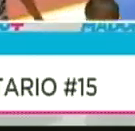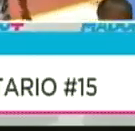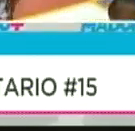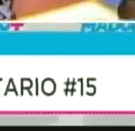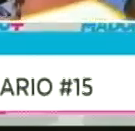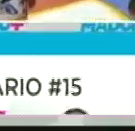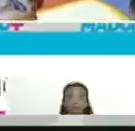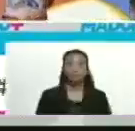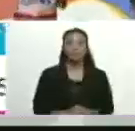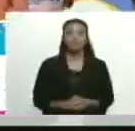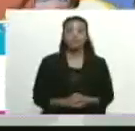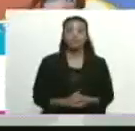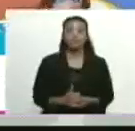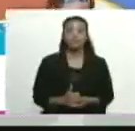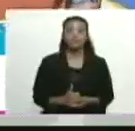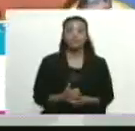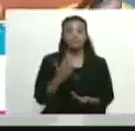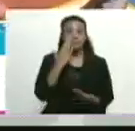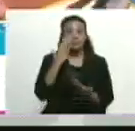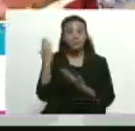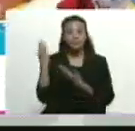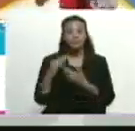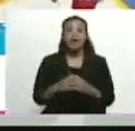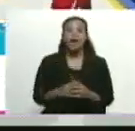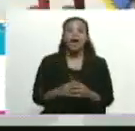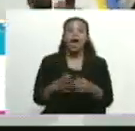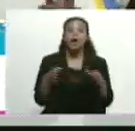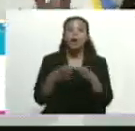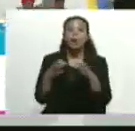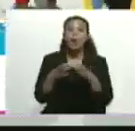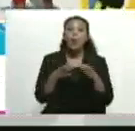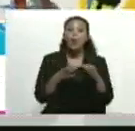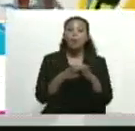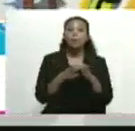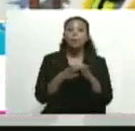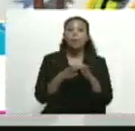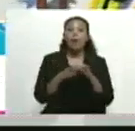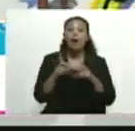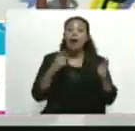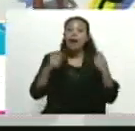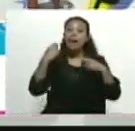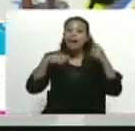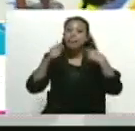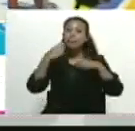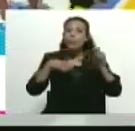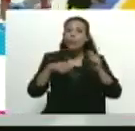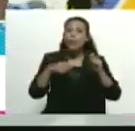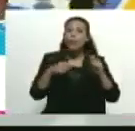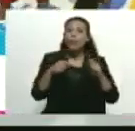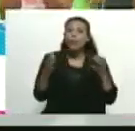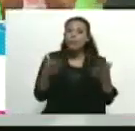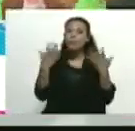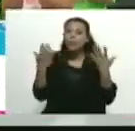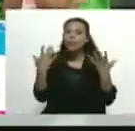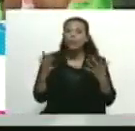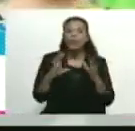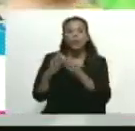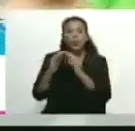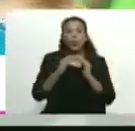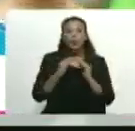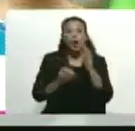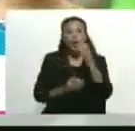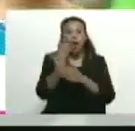¿Bases comunal? A través de la Mesa Nacional de Vivir Bien, que se replica en cada uno de los estados, municipios, parroquias. Ya han coordinado con la comunidad. Correcto. O sea que presidente. La comunidad